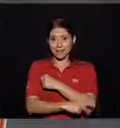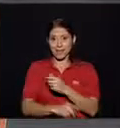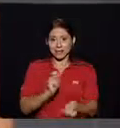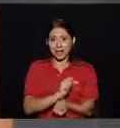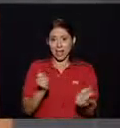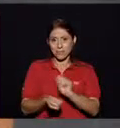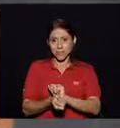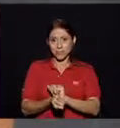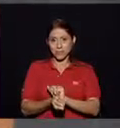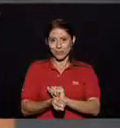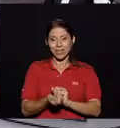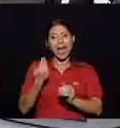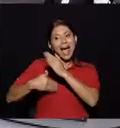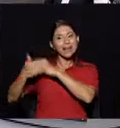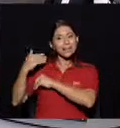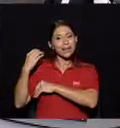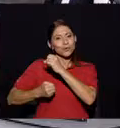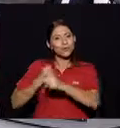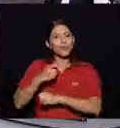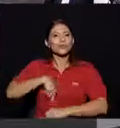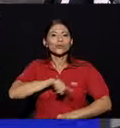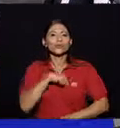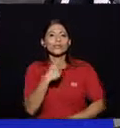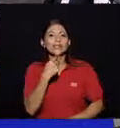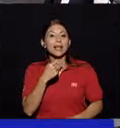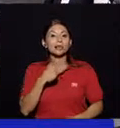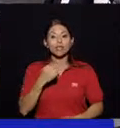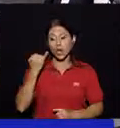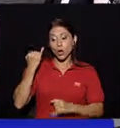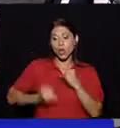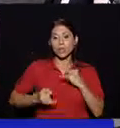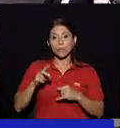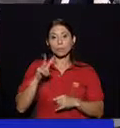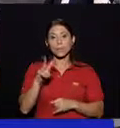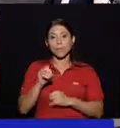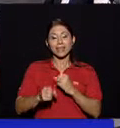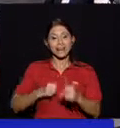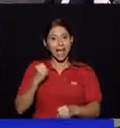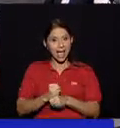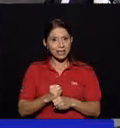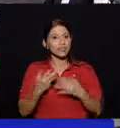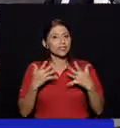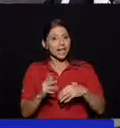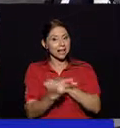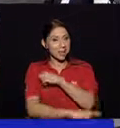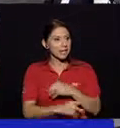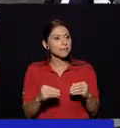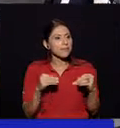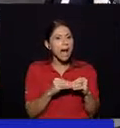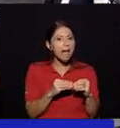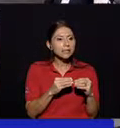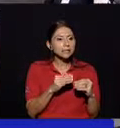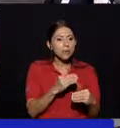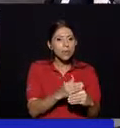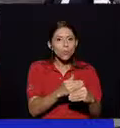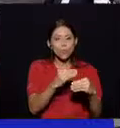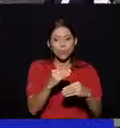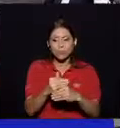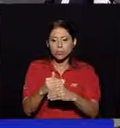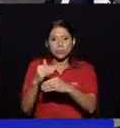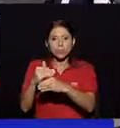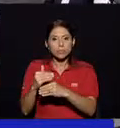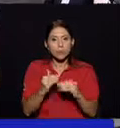cambió. Nosotros decíamos hace algunos años que en los últimos 20 años es un país que se hizo efectivamente más urbano, creció